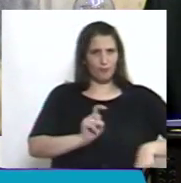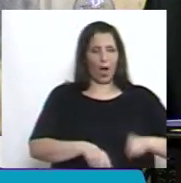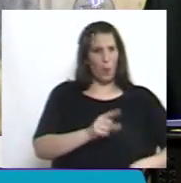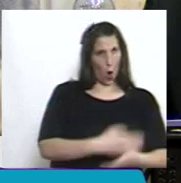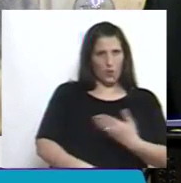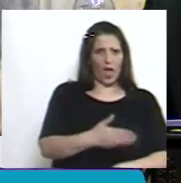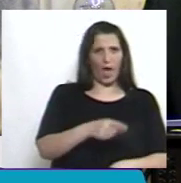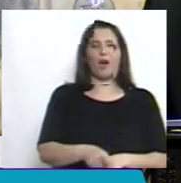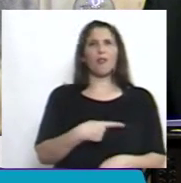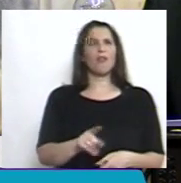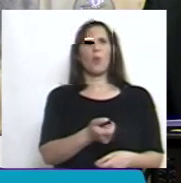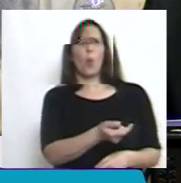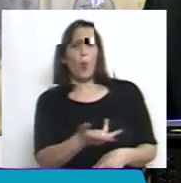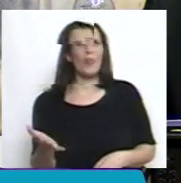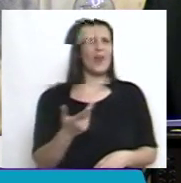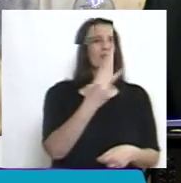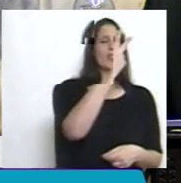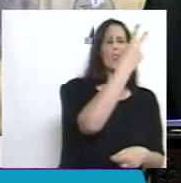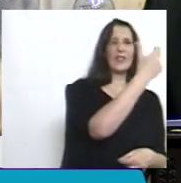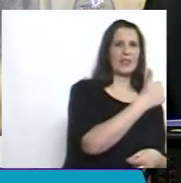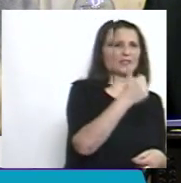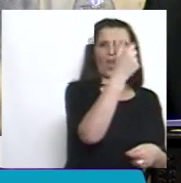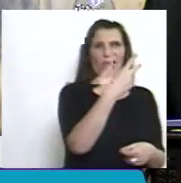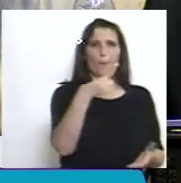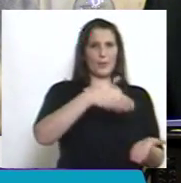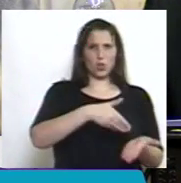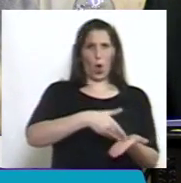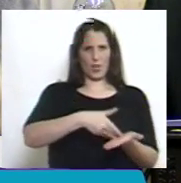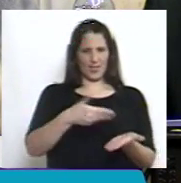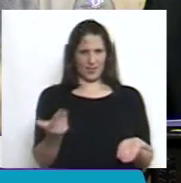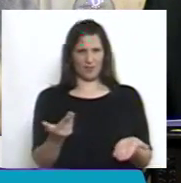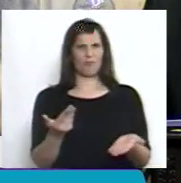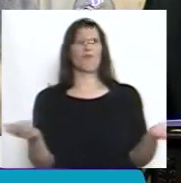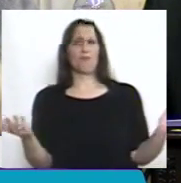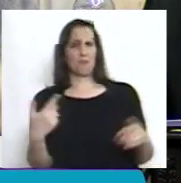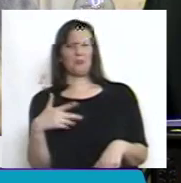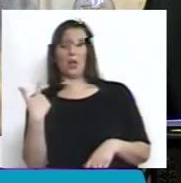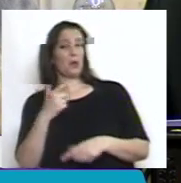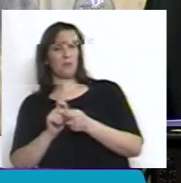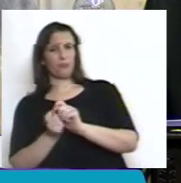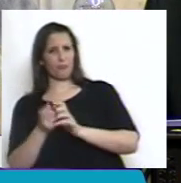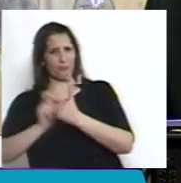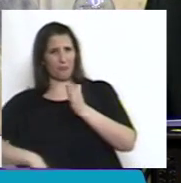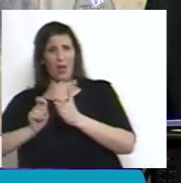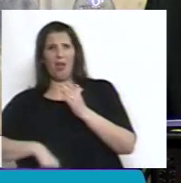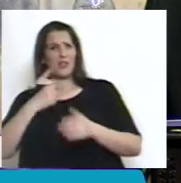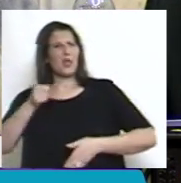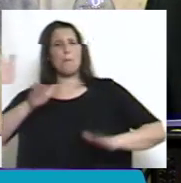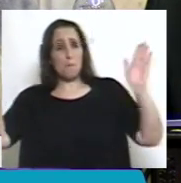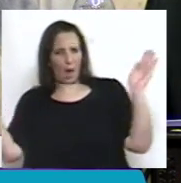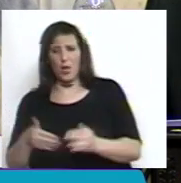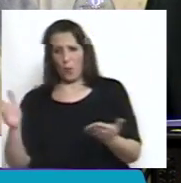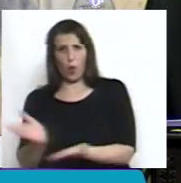cantidad efectiva fue de 62 millones de pares. Sin embargo, Winston, al modificar ahora la predicción, rebajó la cantidad a